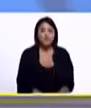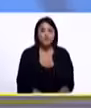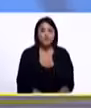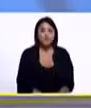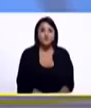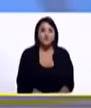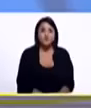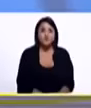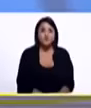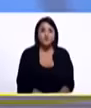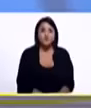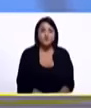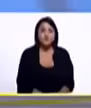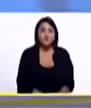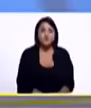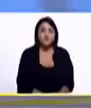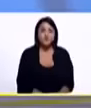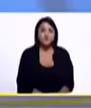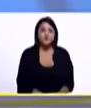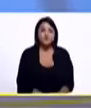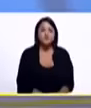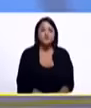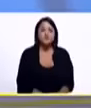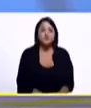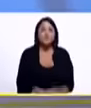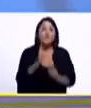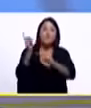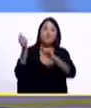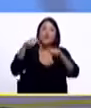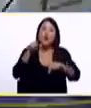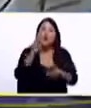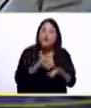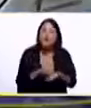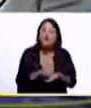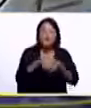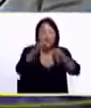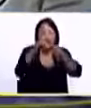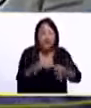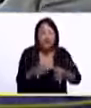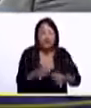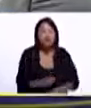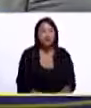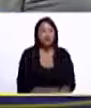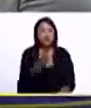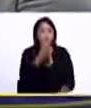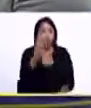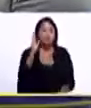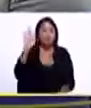que tuvieron que emigrar por las sanciones a Venezuela otra vez. Se lo garantizo, le dije, así va a ser.